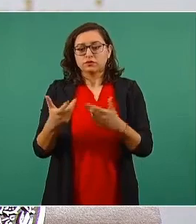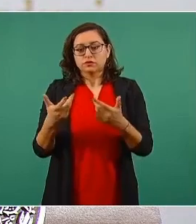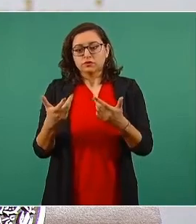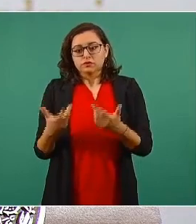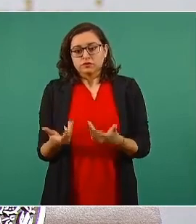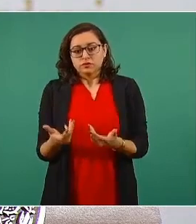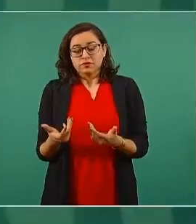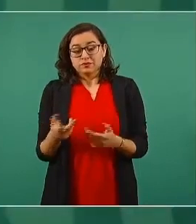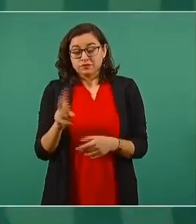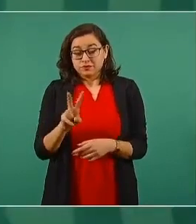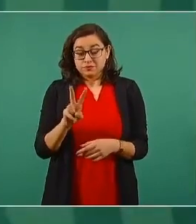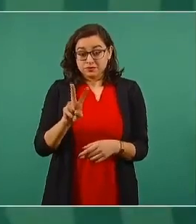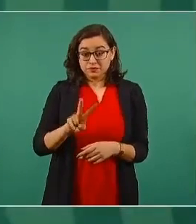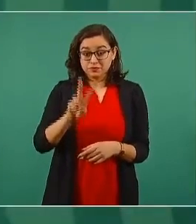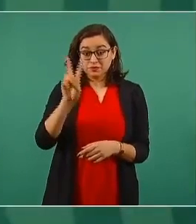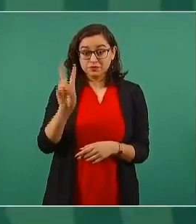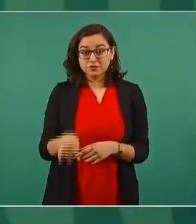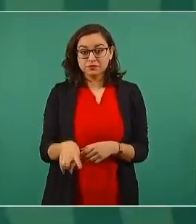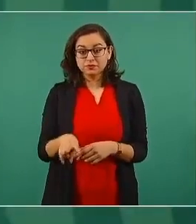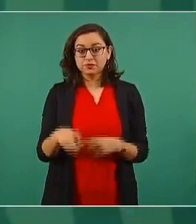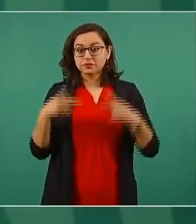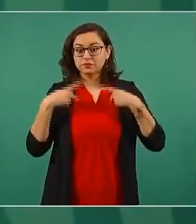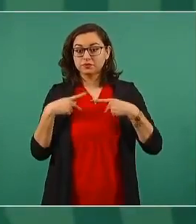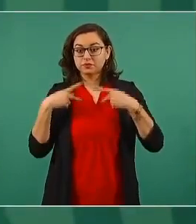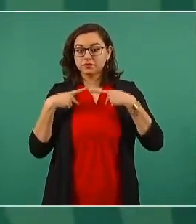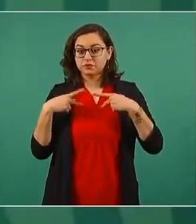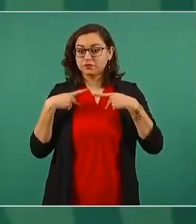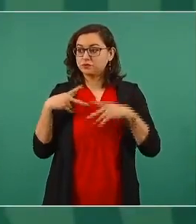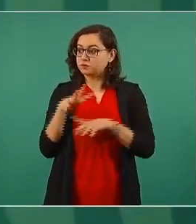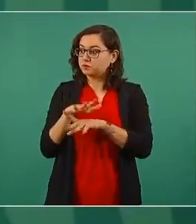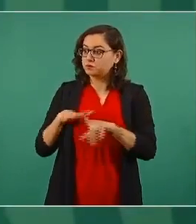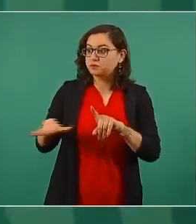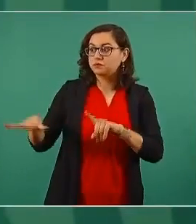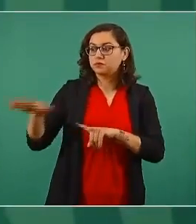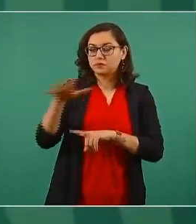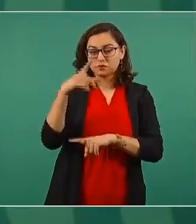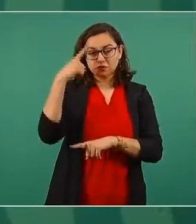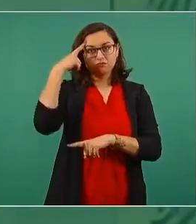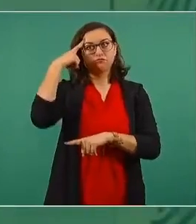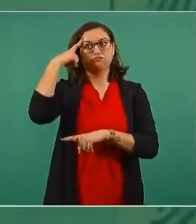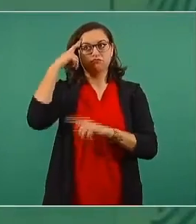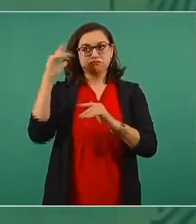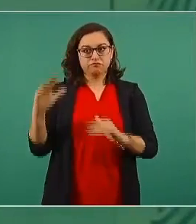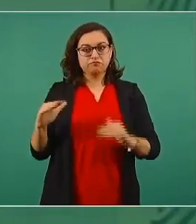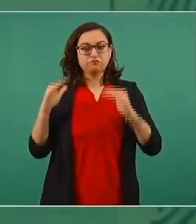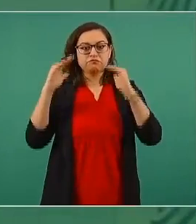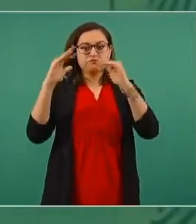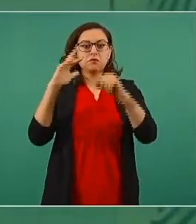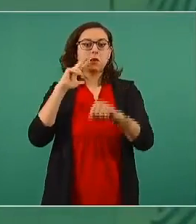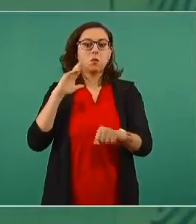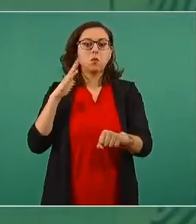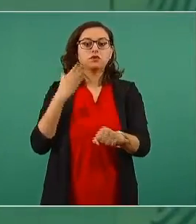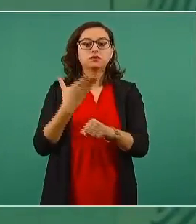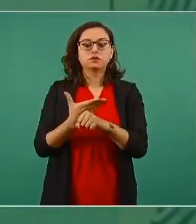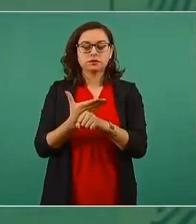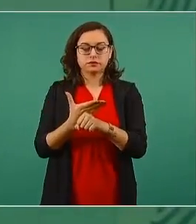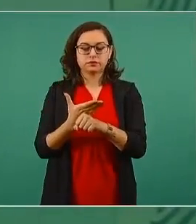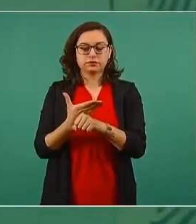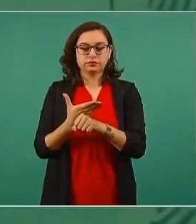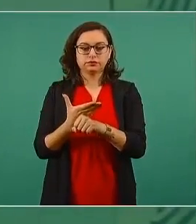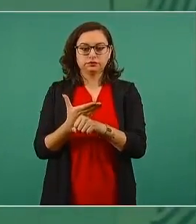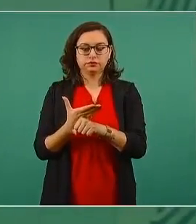como nunca hay una ciudadanía responsable, consciente. Ya no